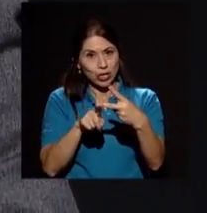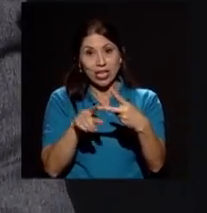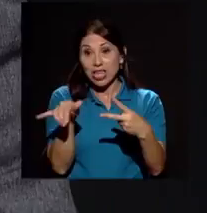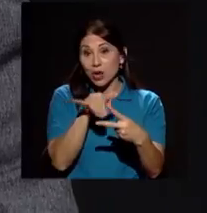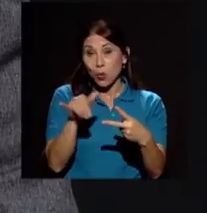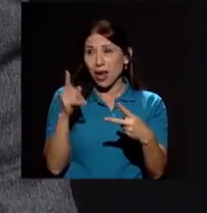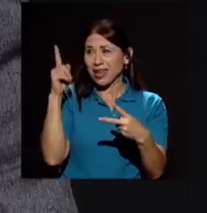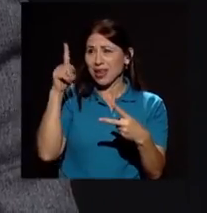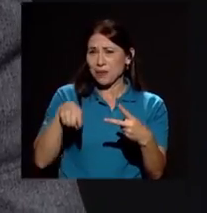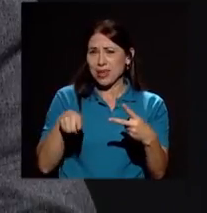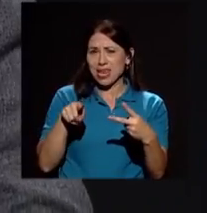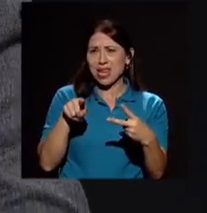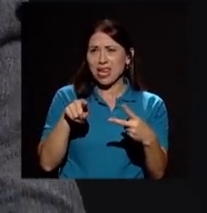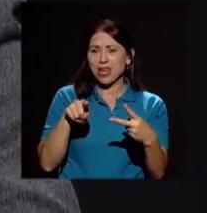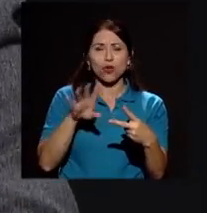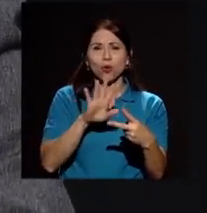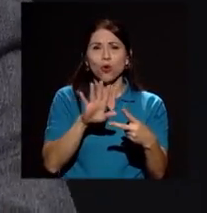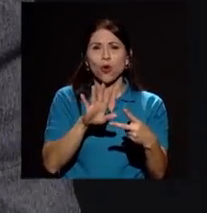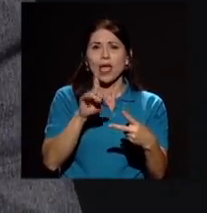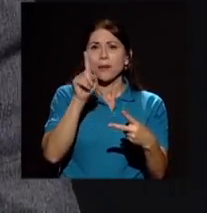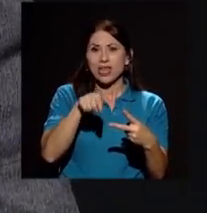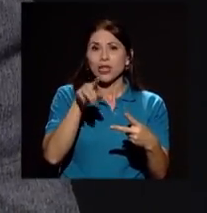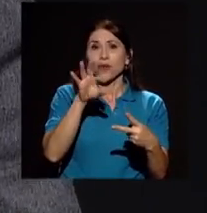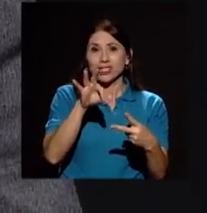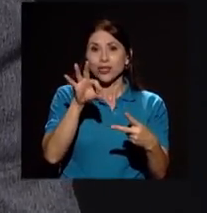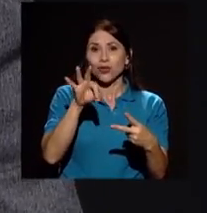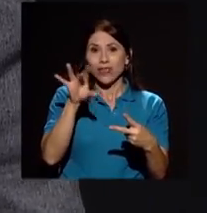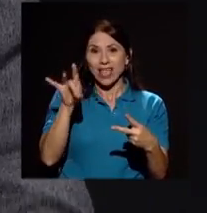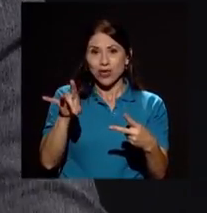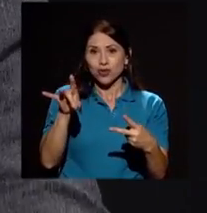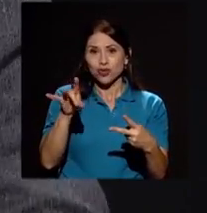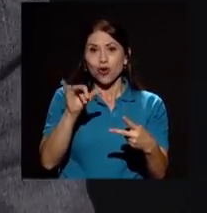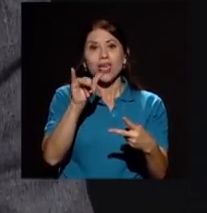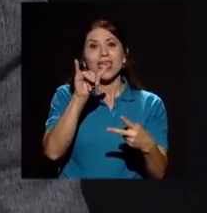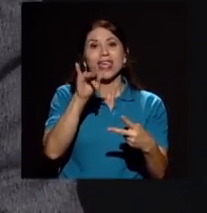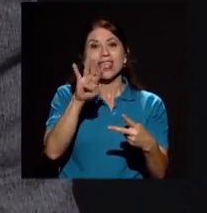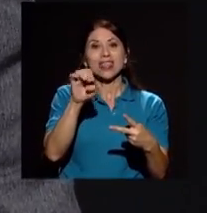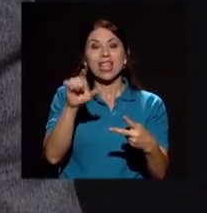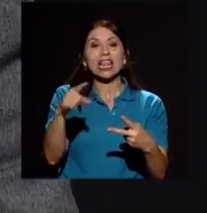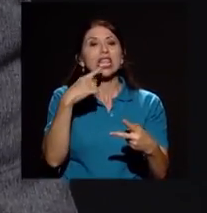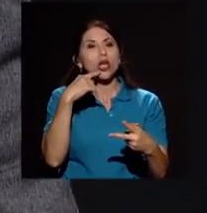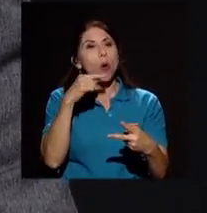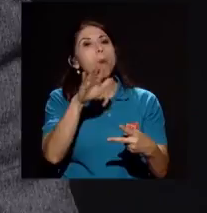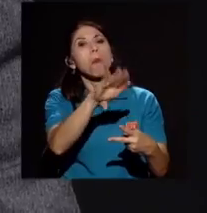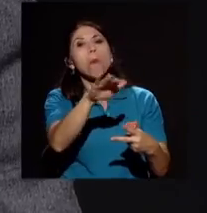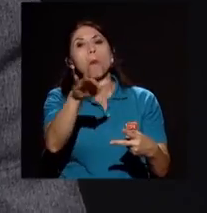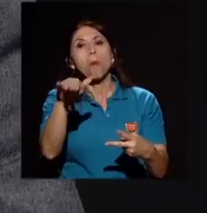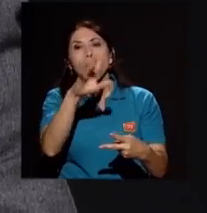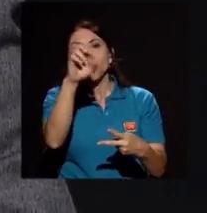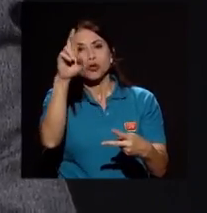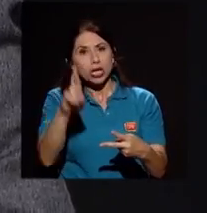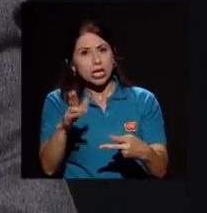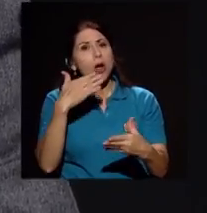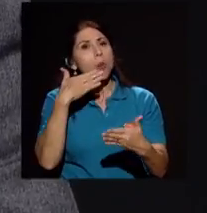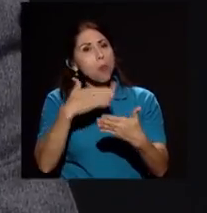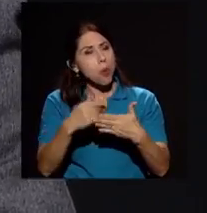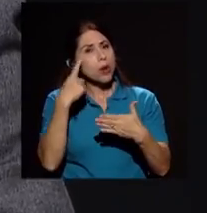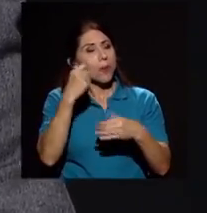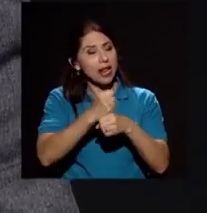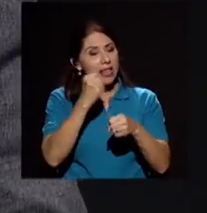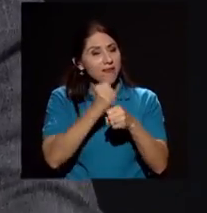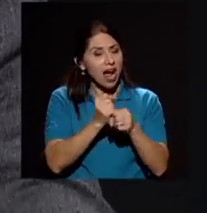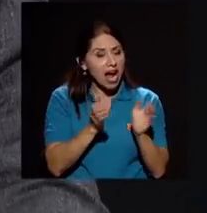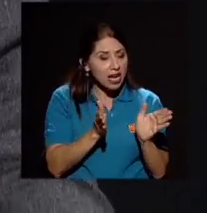mundo en 1998 vean costa rica es una buena localización para trabajar en prueba y empaque de